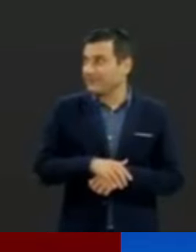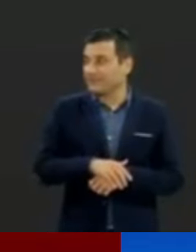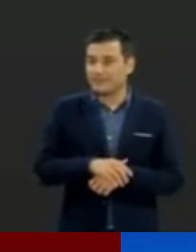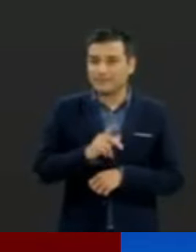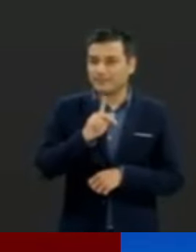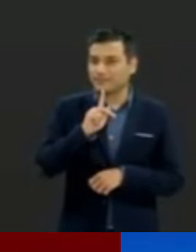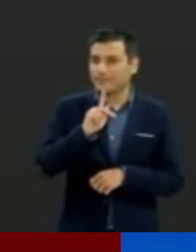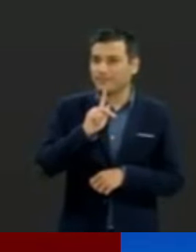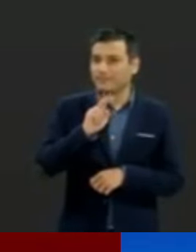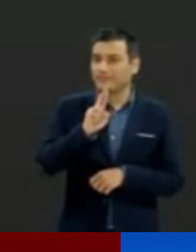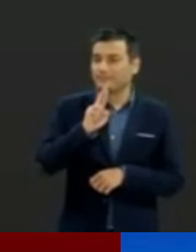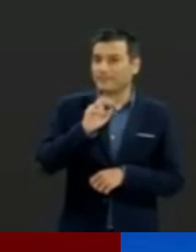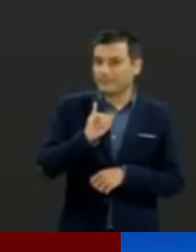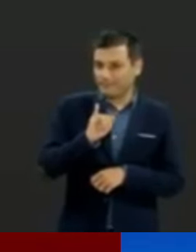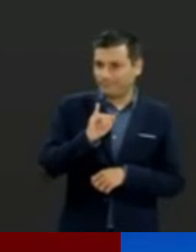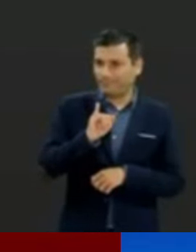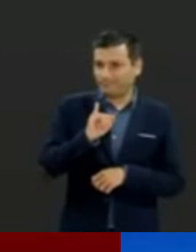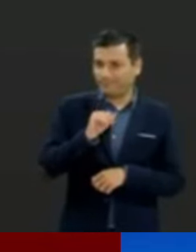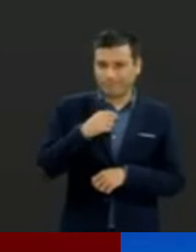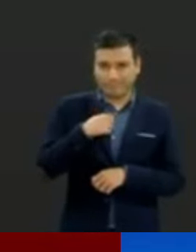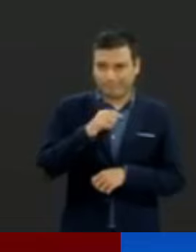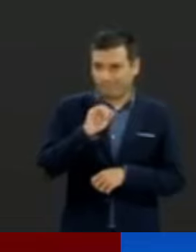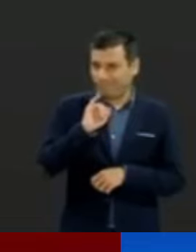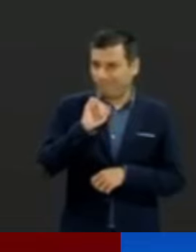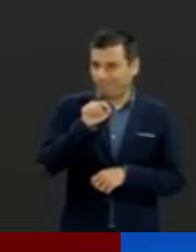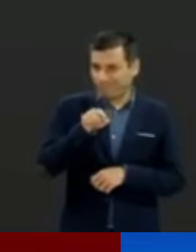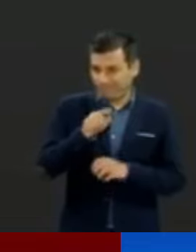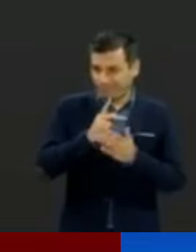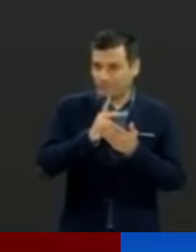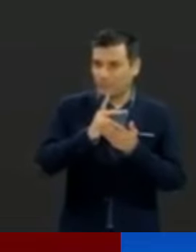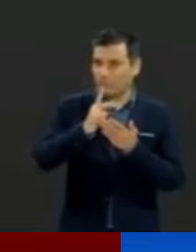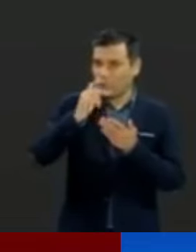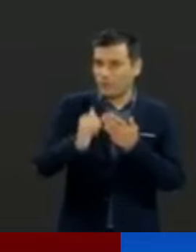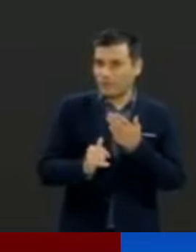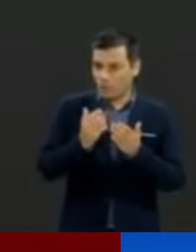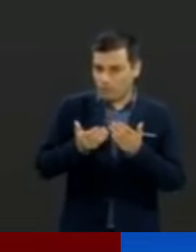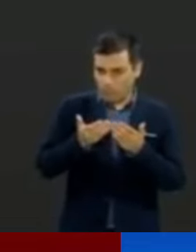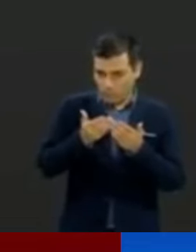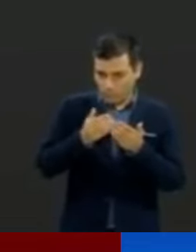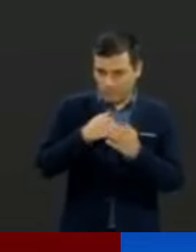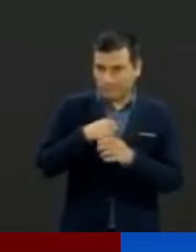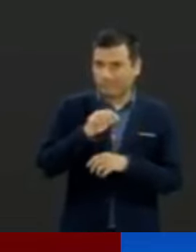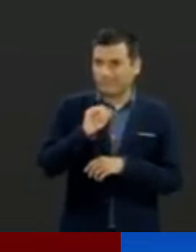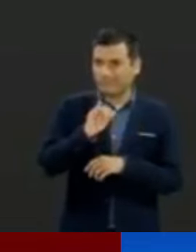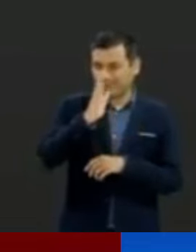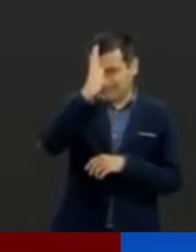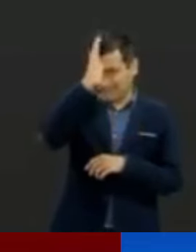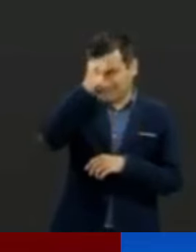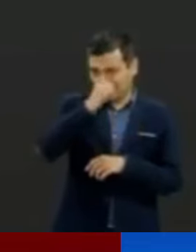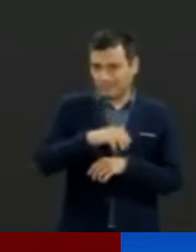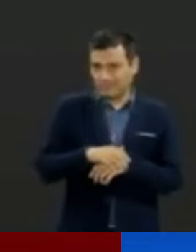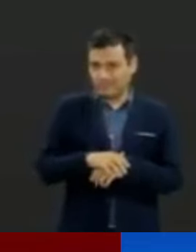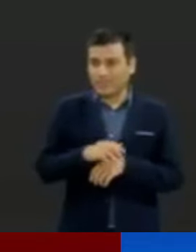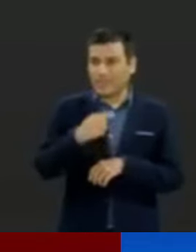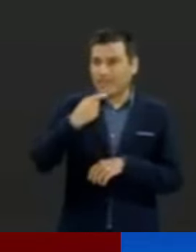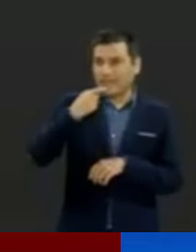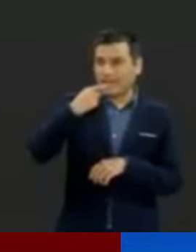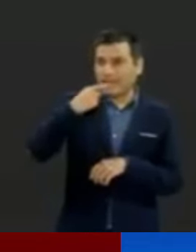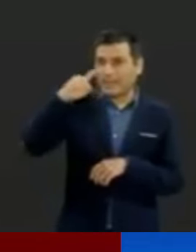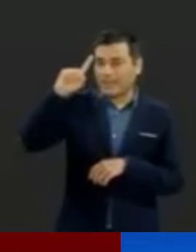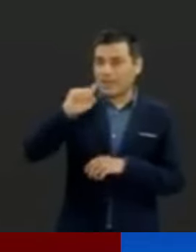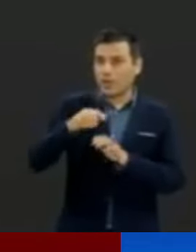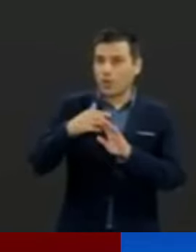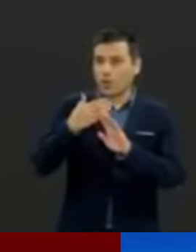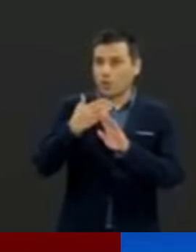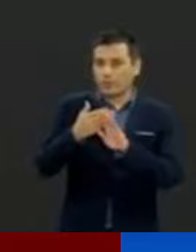el PRI manifiesta su respaldo al sentido del proyecto que hoy se presenta, que propone declarar infundadas las quejas presentadas en contra